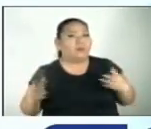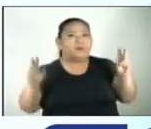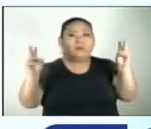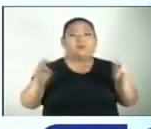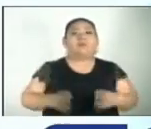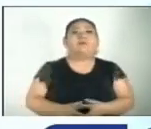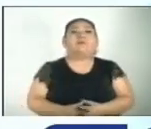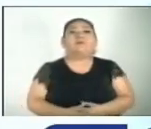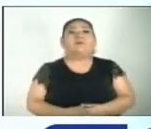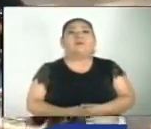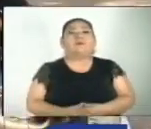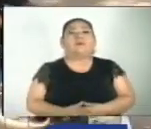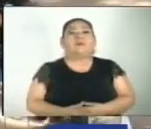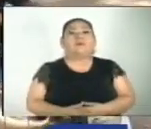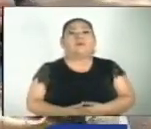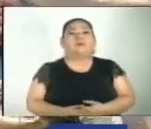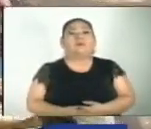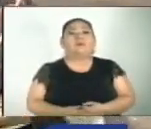tema.